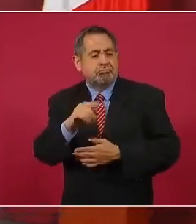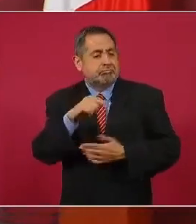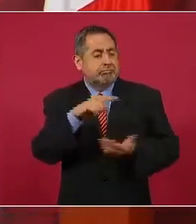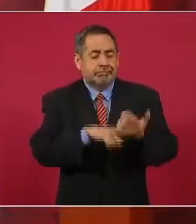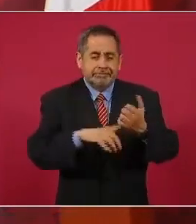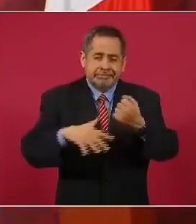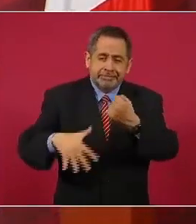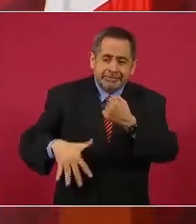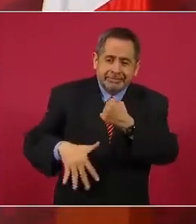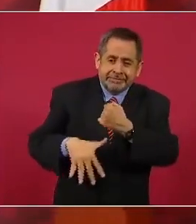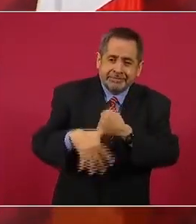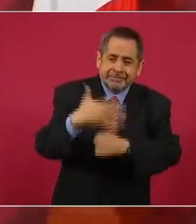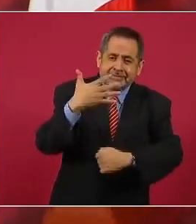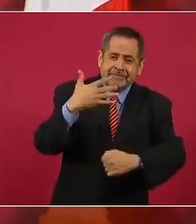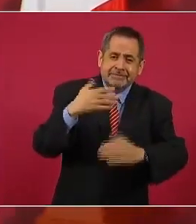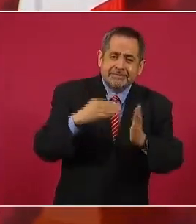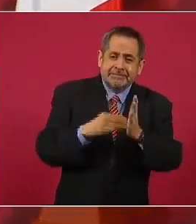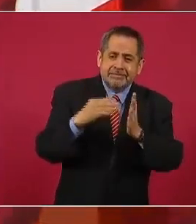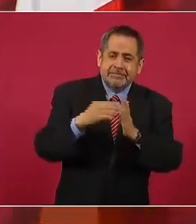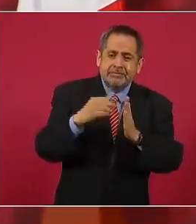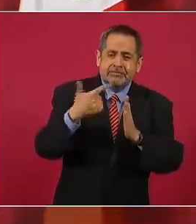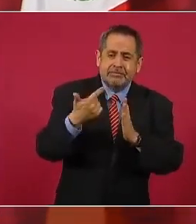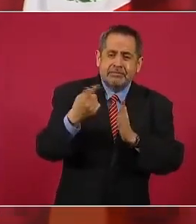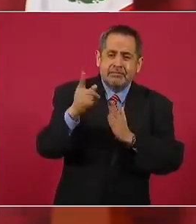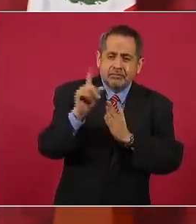15 millones de pesos mensuales.